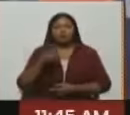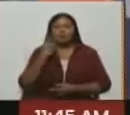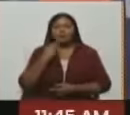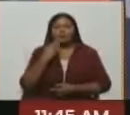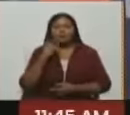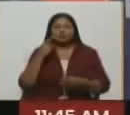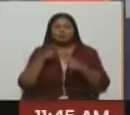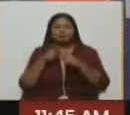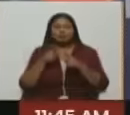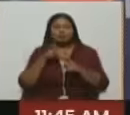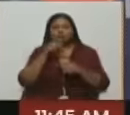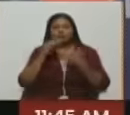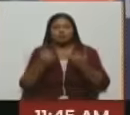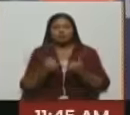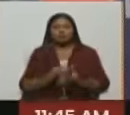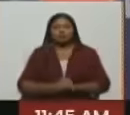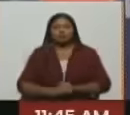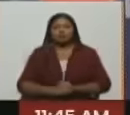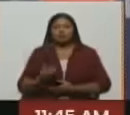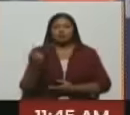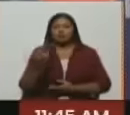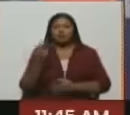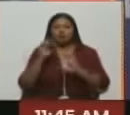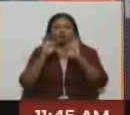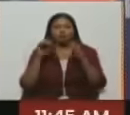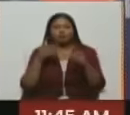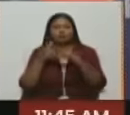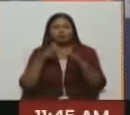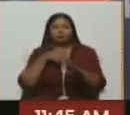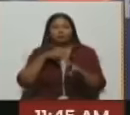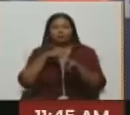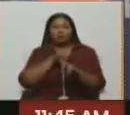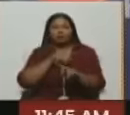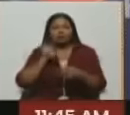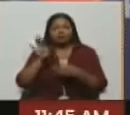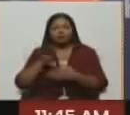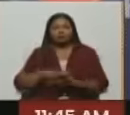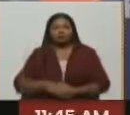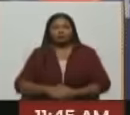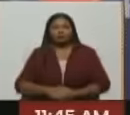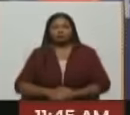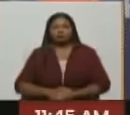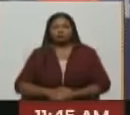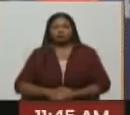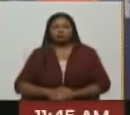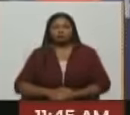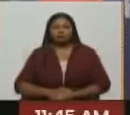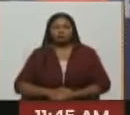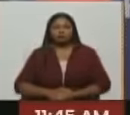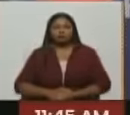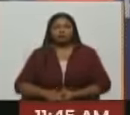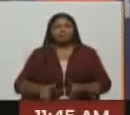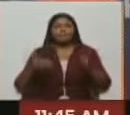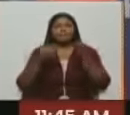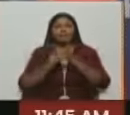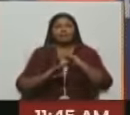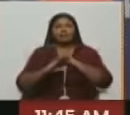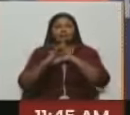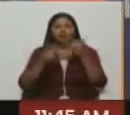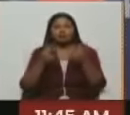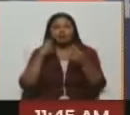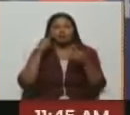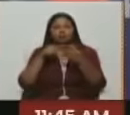que han tenido de buscar el asedio a nuestro país con aproximadamente 1000 sanciones unilaterales